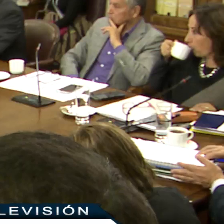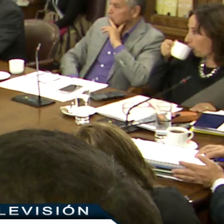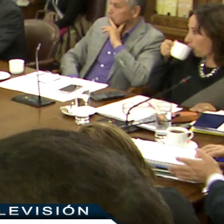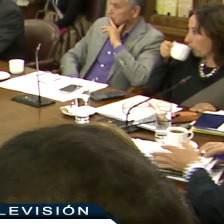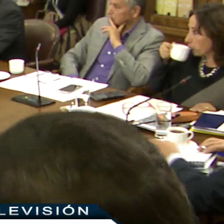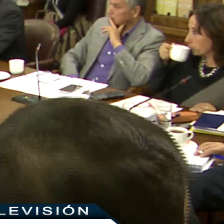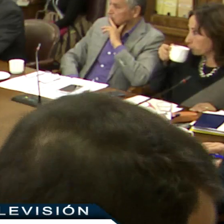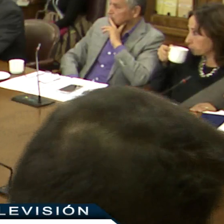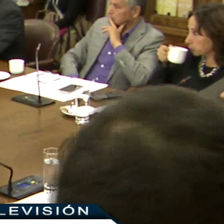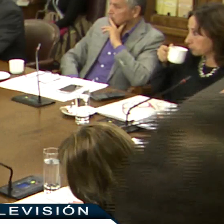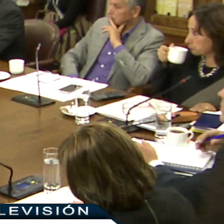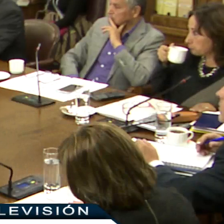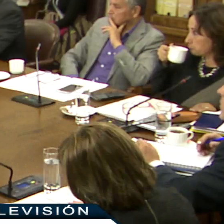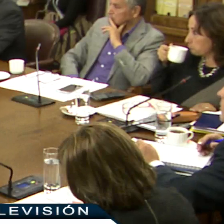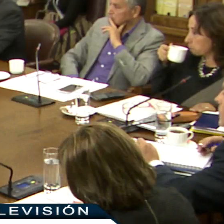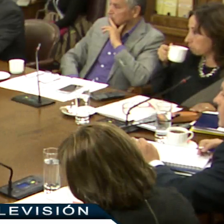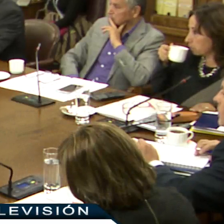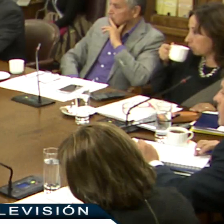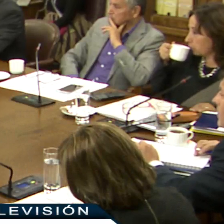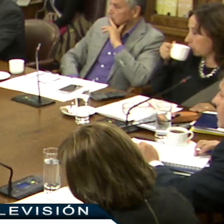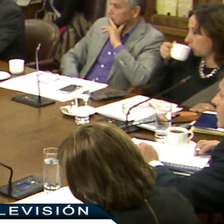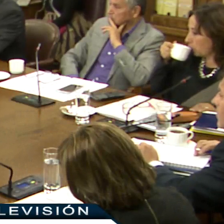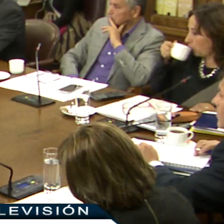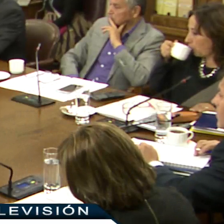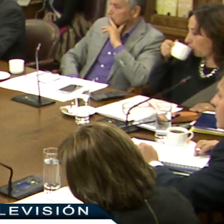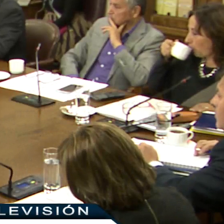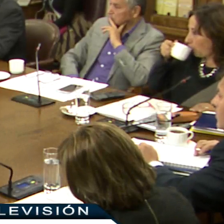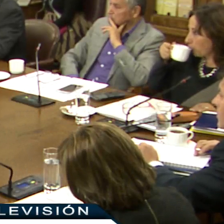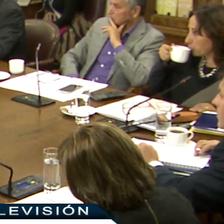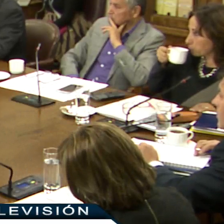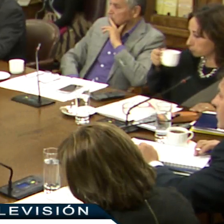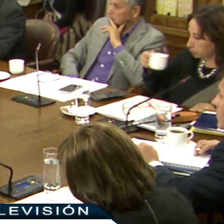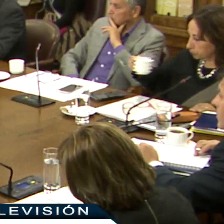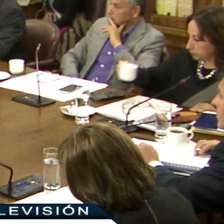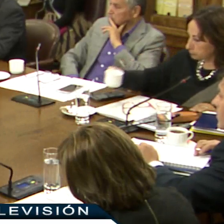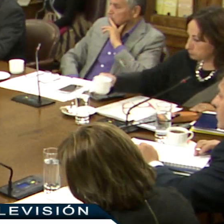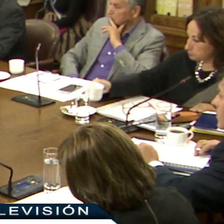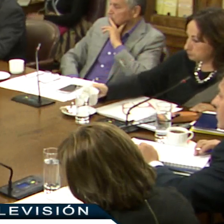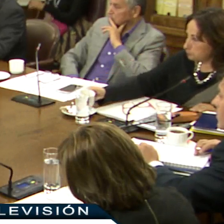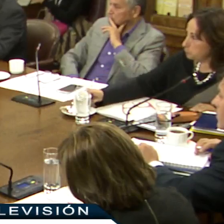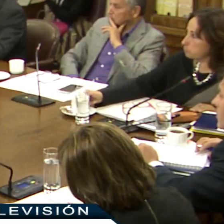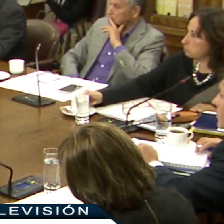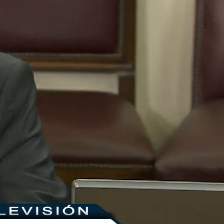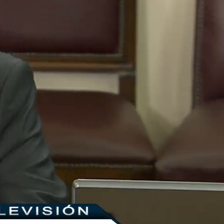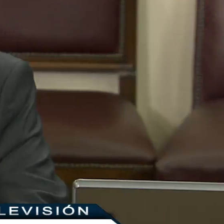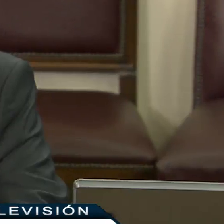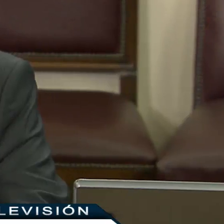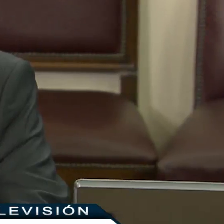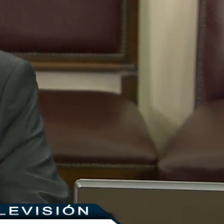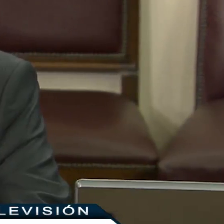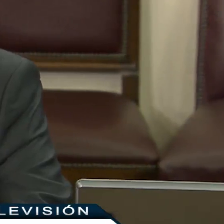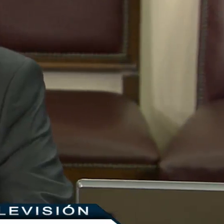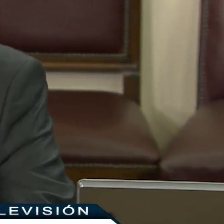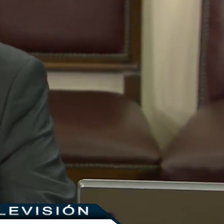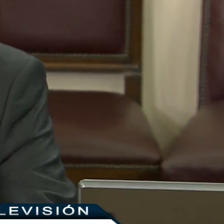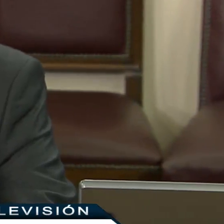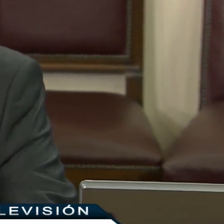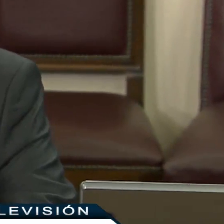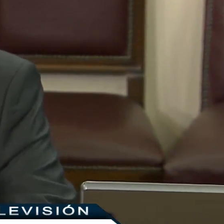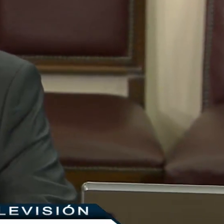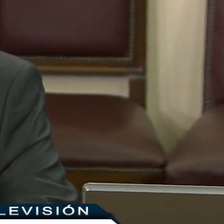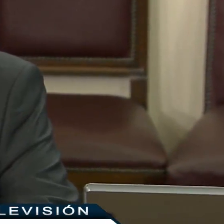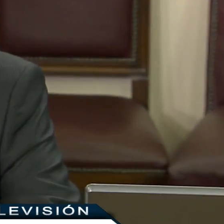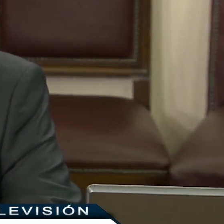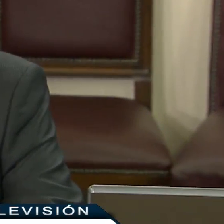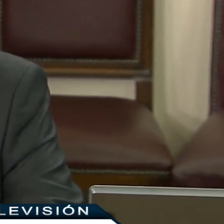así por ejemplo el estado paga un subsidio por estudiantes y estudiantes con discapacidad un subsidio más